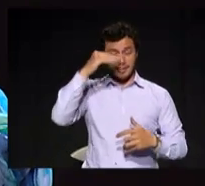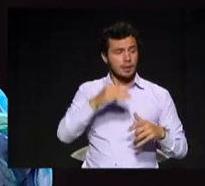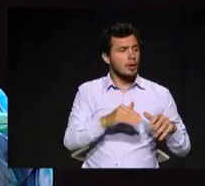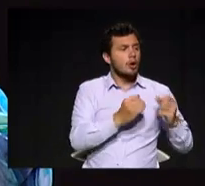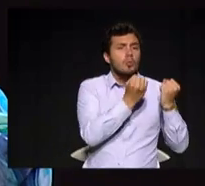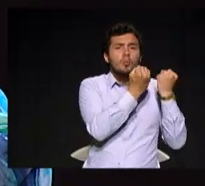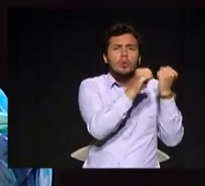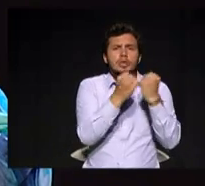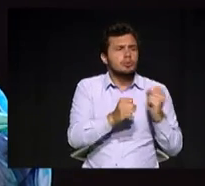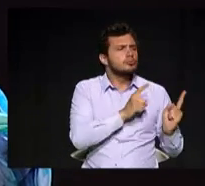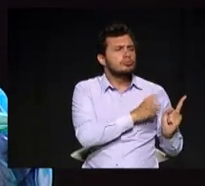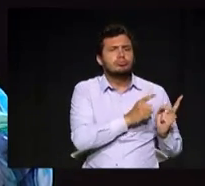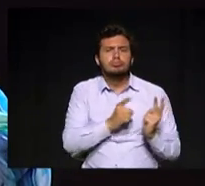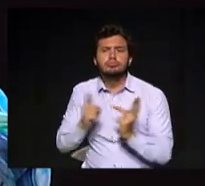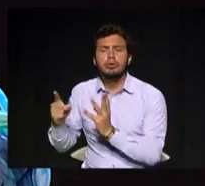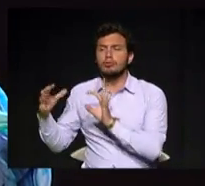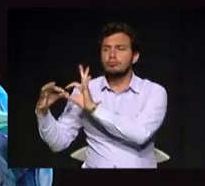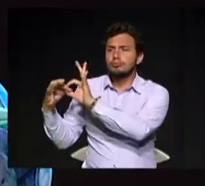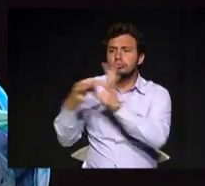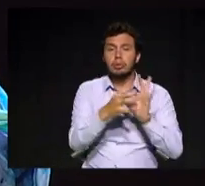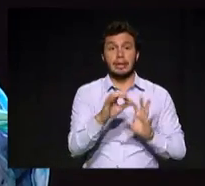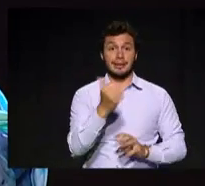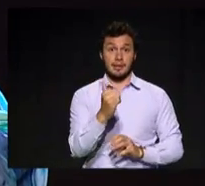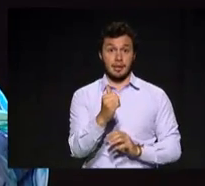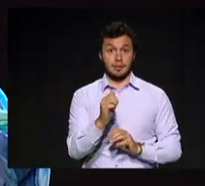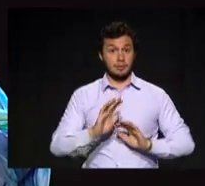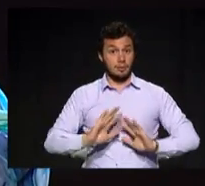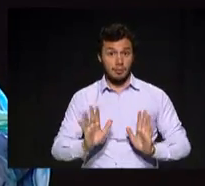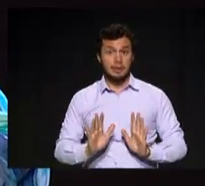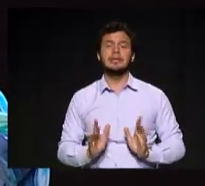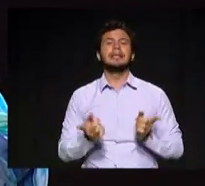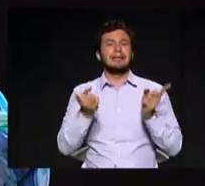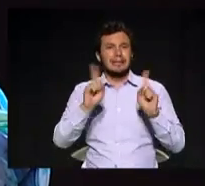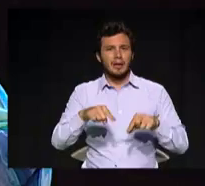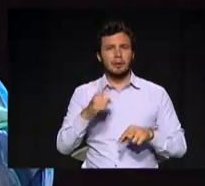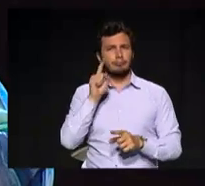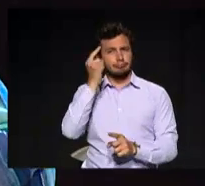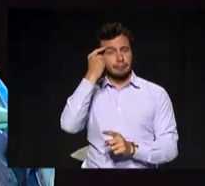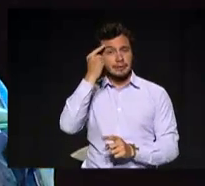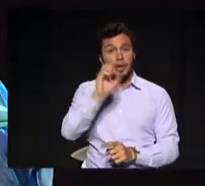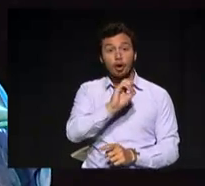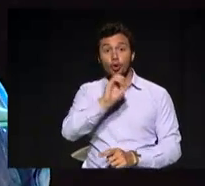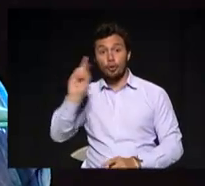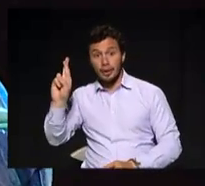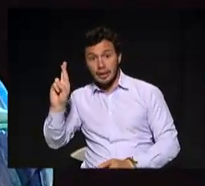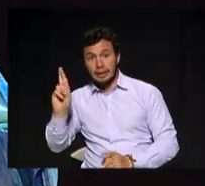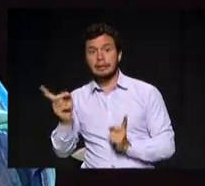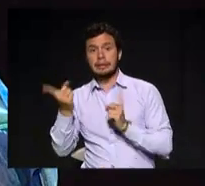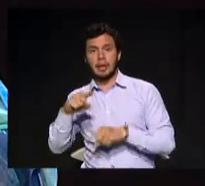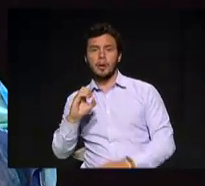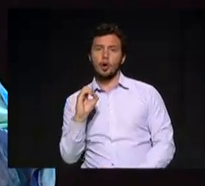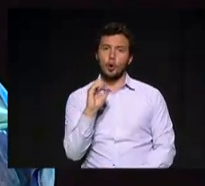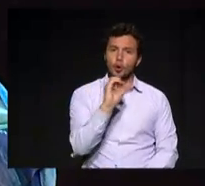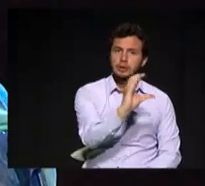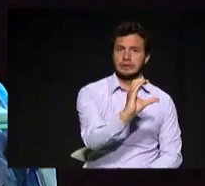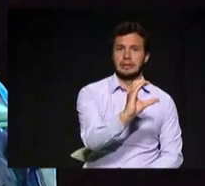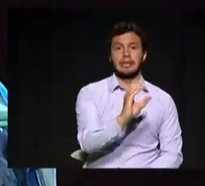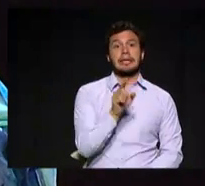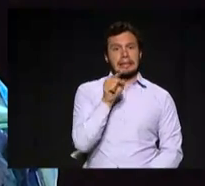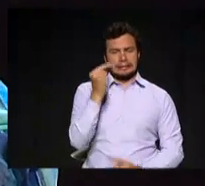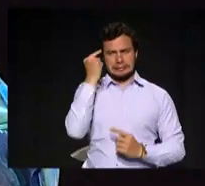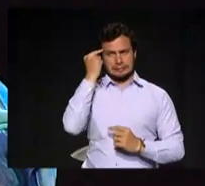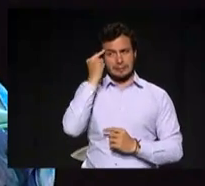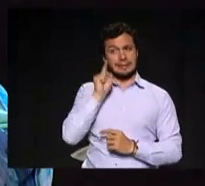conurbados sino que se tiene que pensar también hacia oriente y hacia occidente y hay que trabajar con la